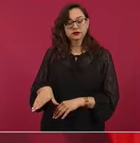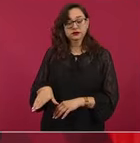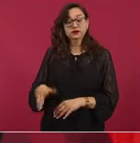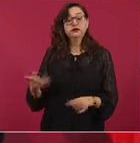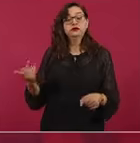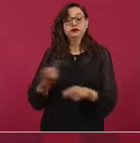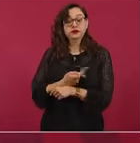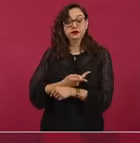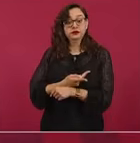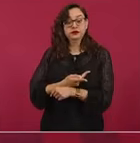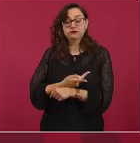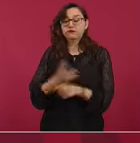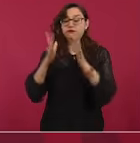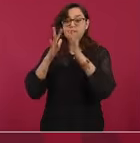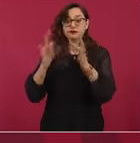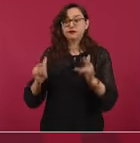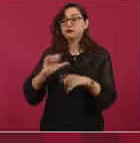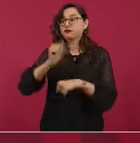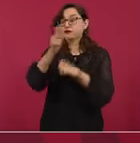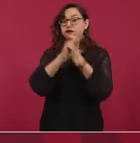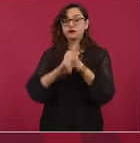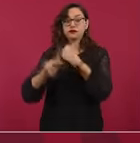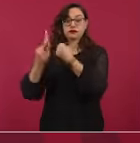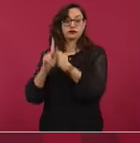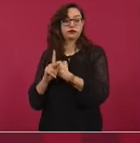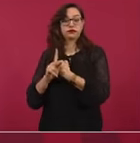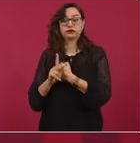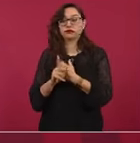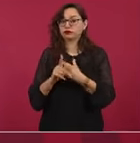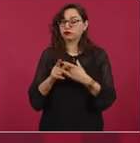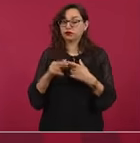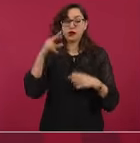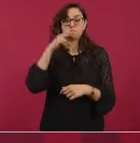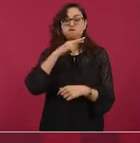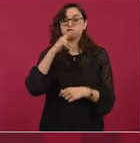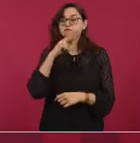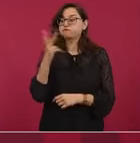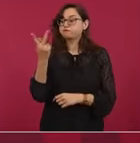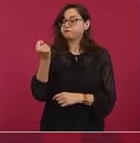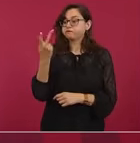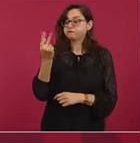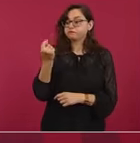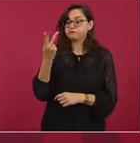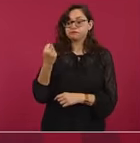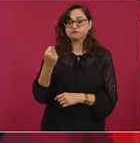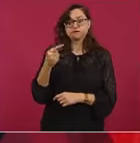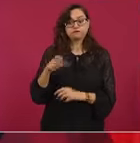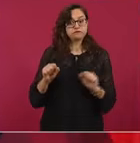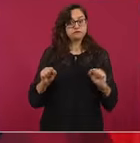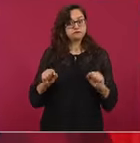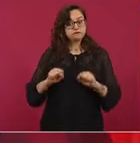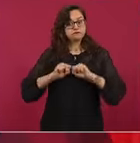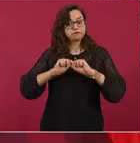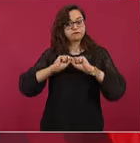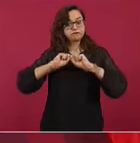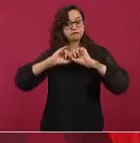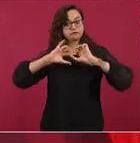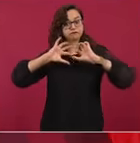Y en Francia y en otros países, pues llegó la televisión y llegaron los medios electrónicos